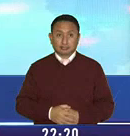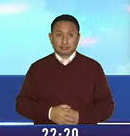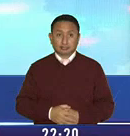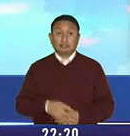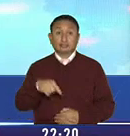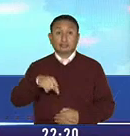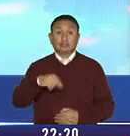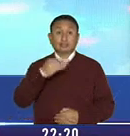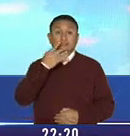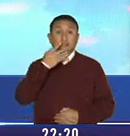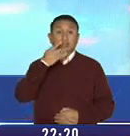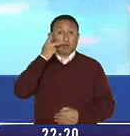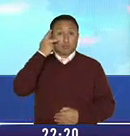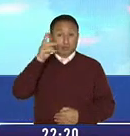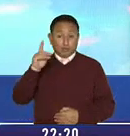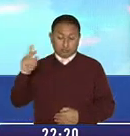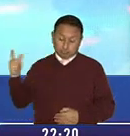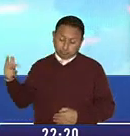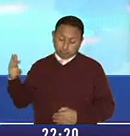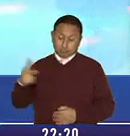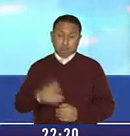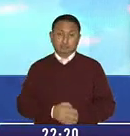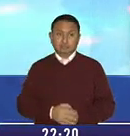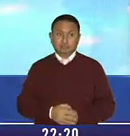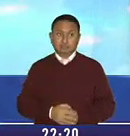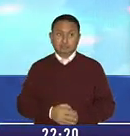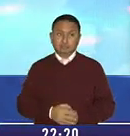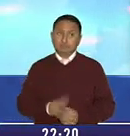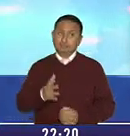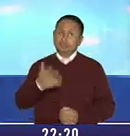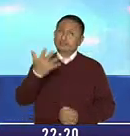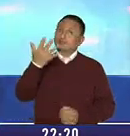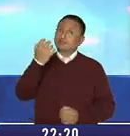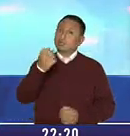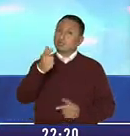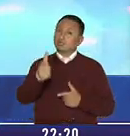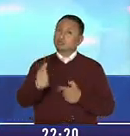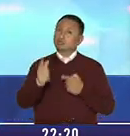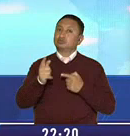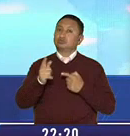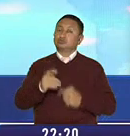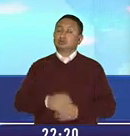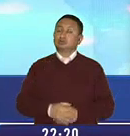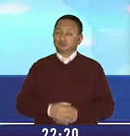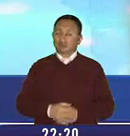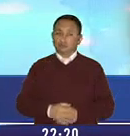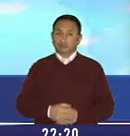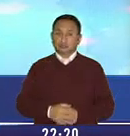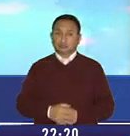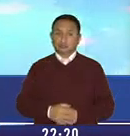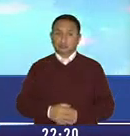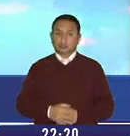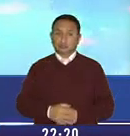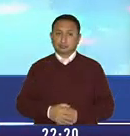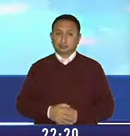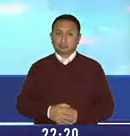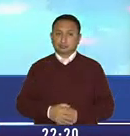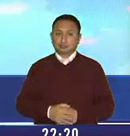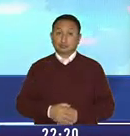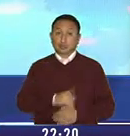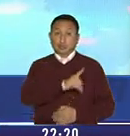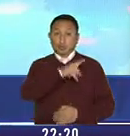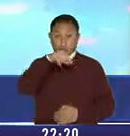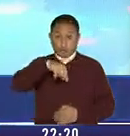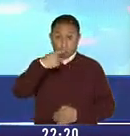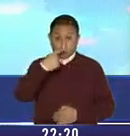plomo y le propinaron siquiera unos 15 proyectiles, sonaron 15 detonaciones. Usted estaba acá en la